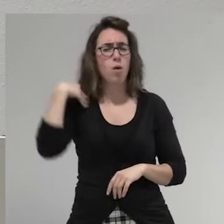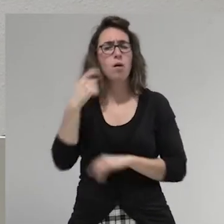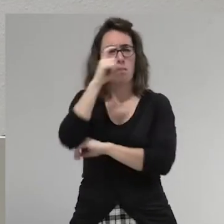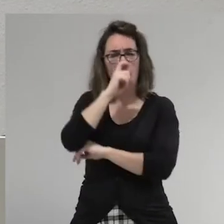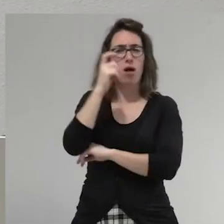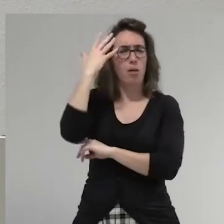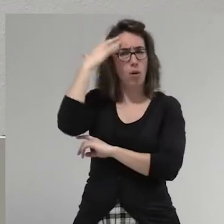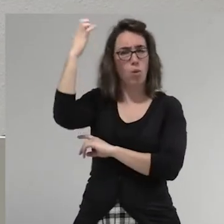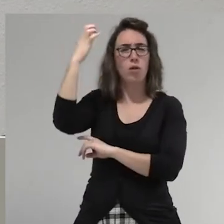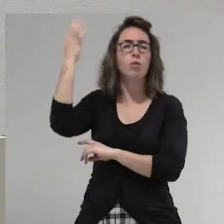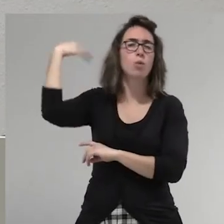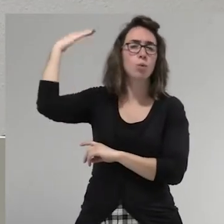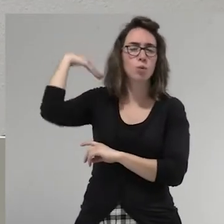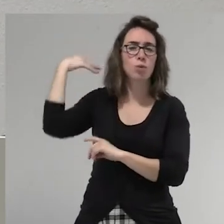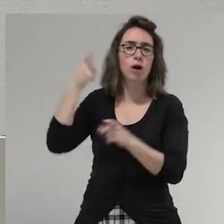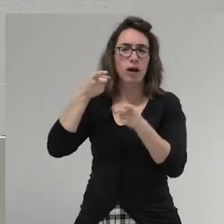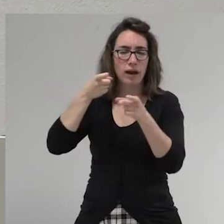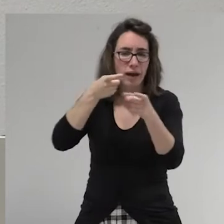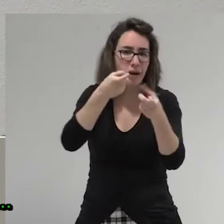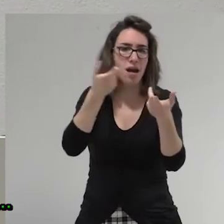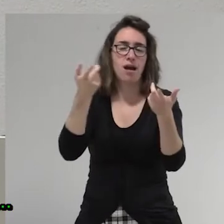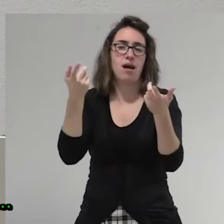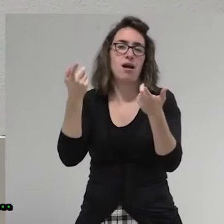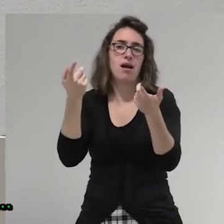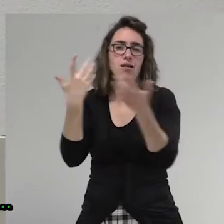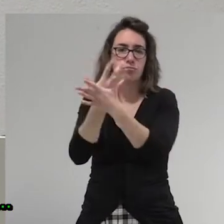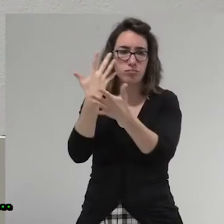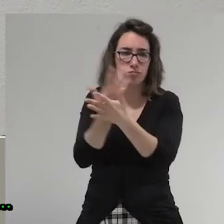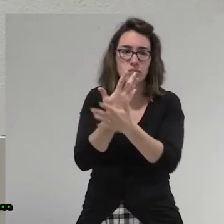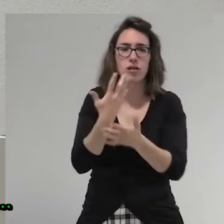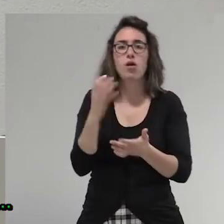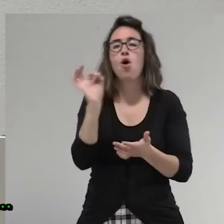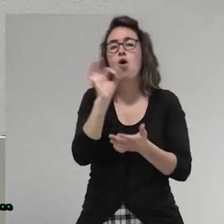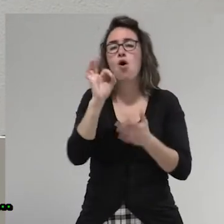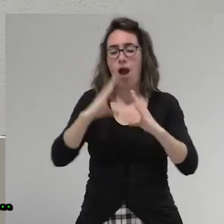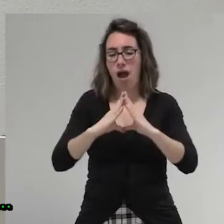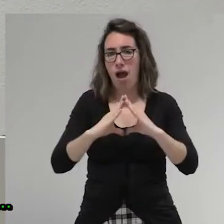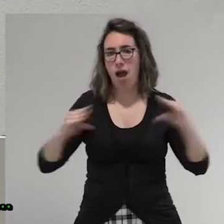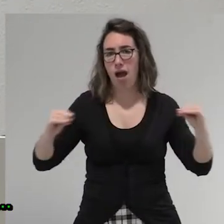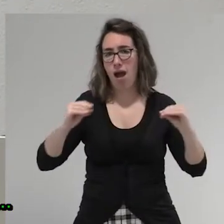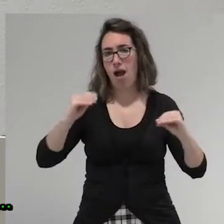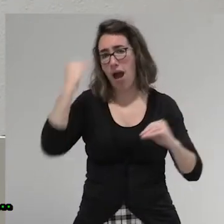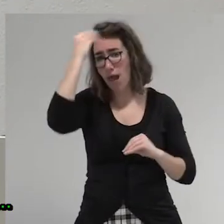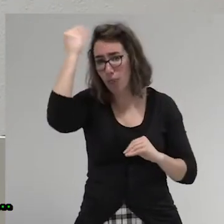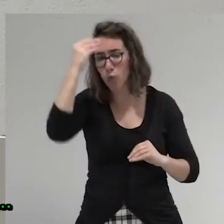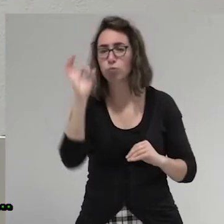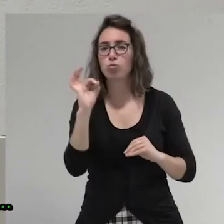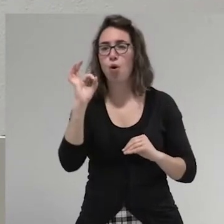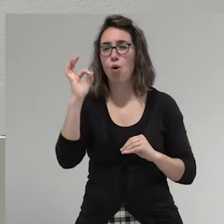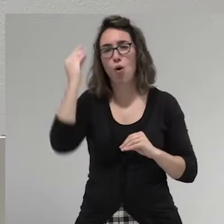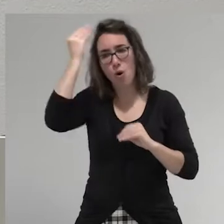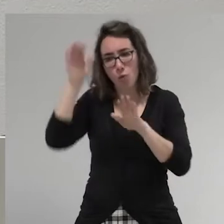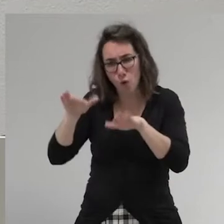qué sé, pues lo que fue la Guerra del Rif, o no se nos enseñó, o lo que era Al-Ándalus, o lo que eran los moros de